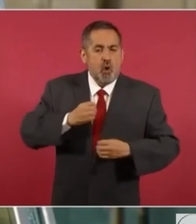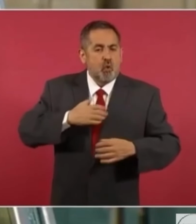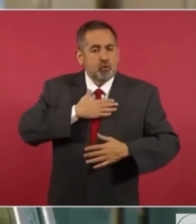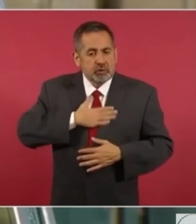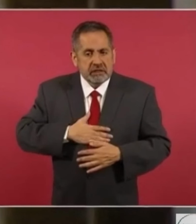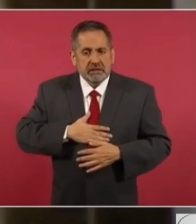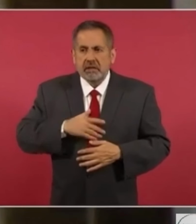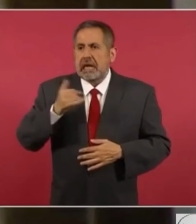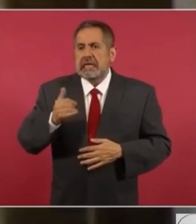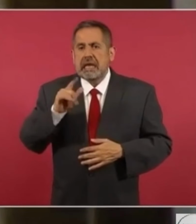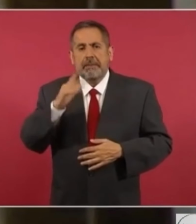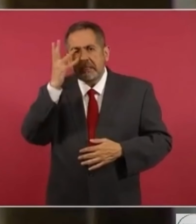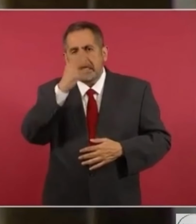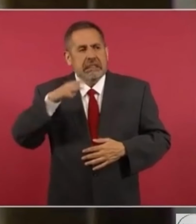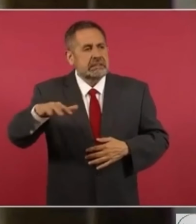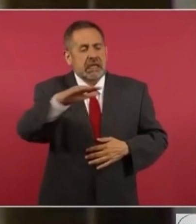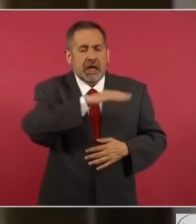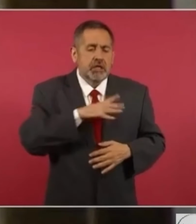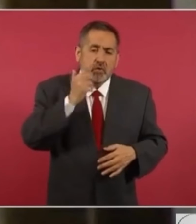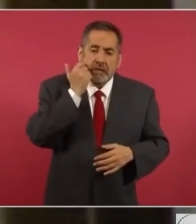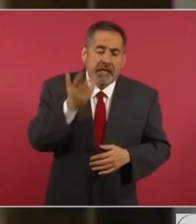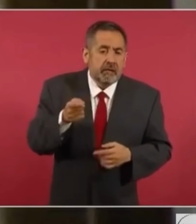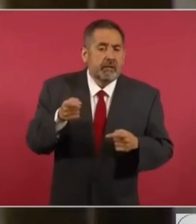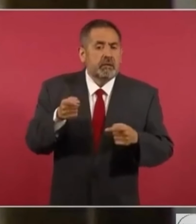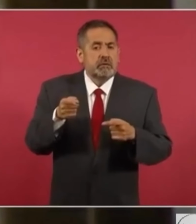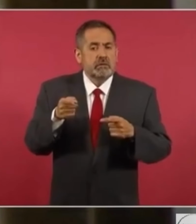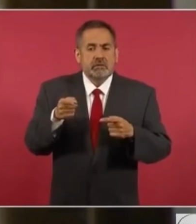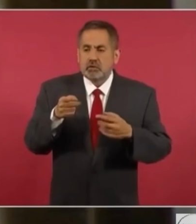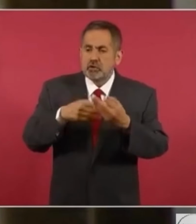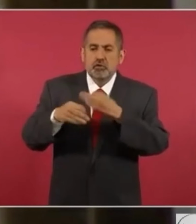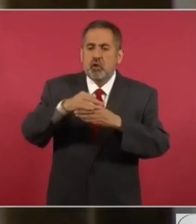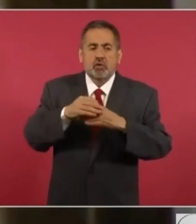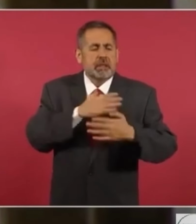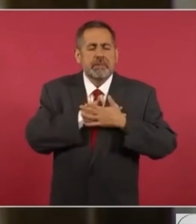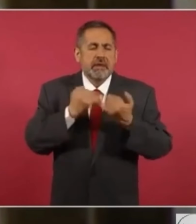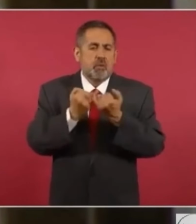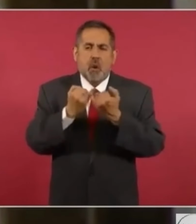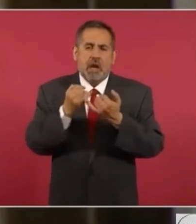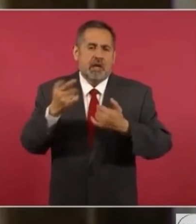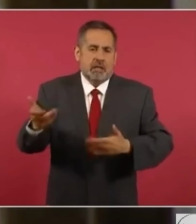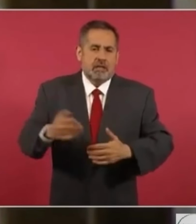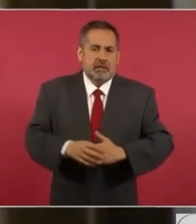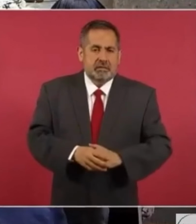y la belleza, y quisiera que todos las amaran.